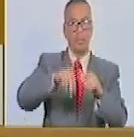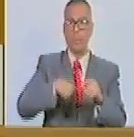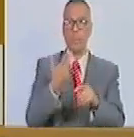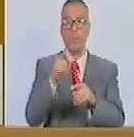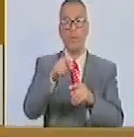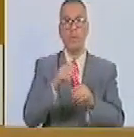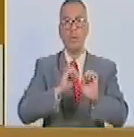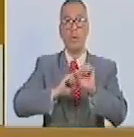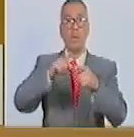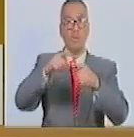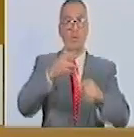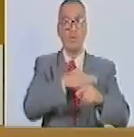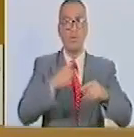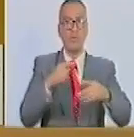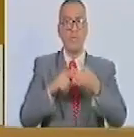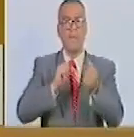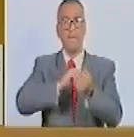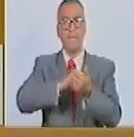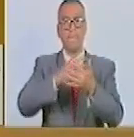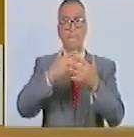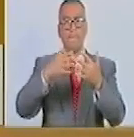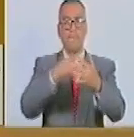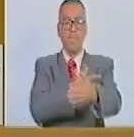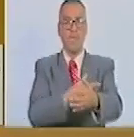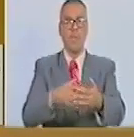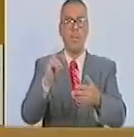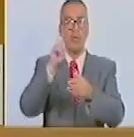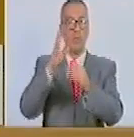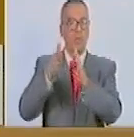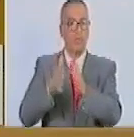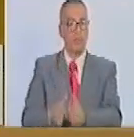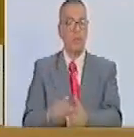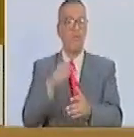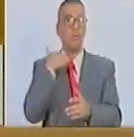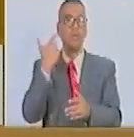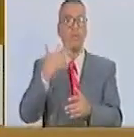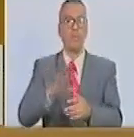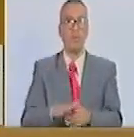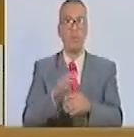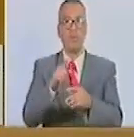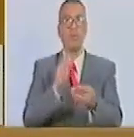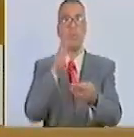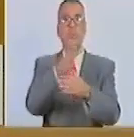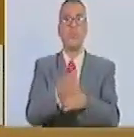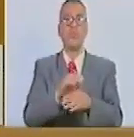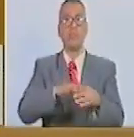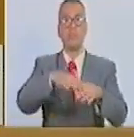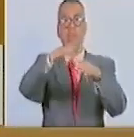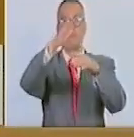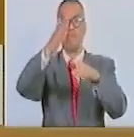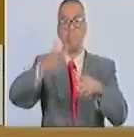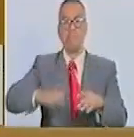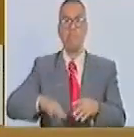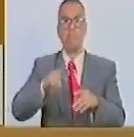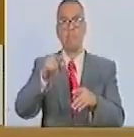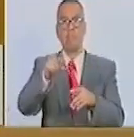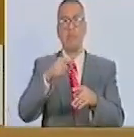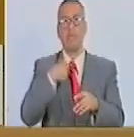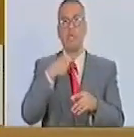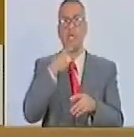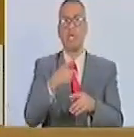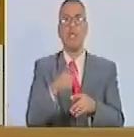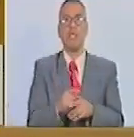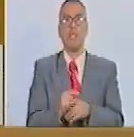como inevitables serían los millones de muertos venezolanos que se agolparían en montañas de cadáveres, según decían